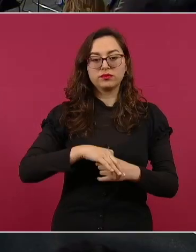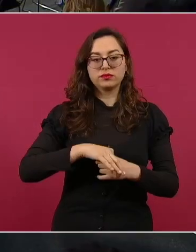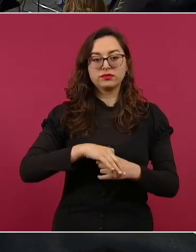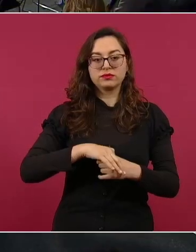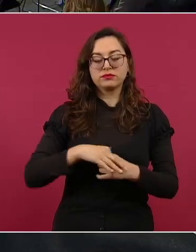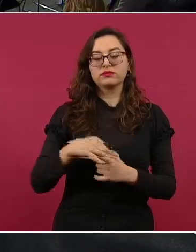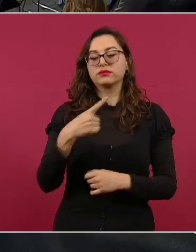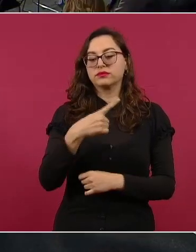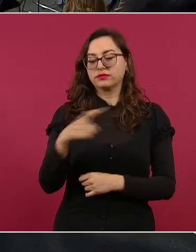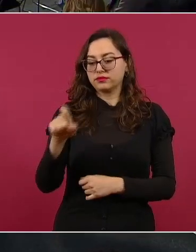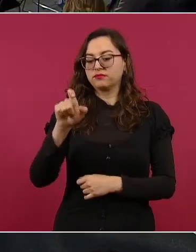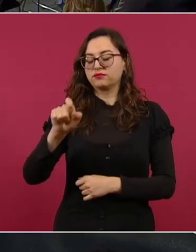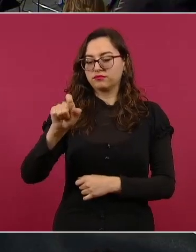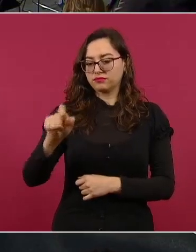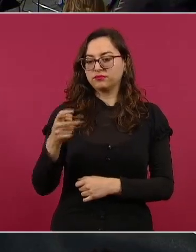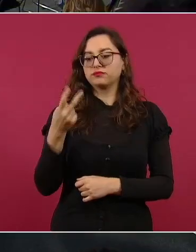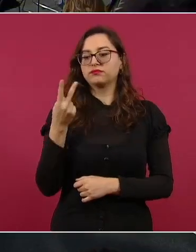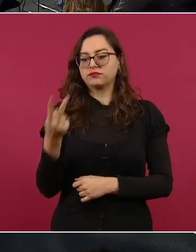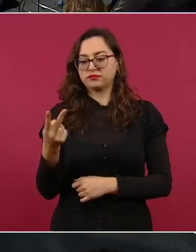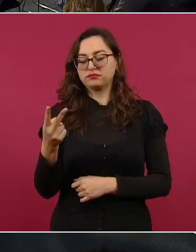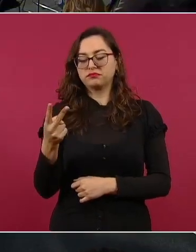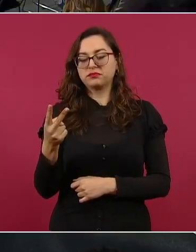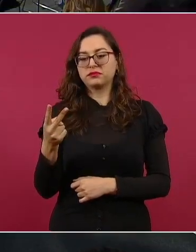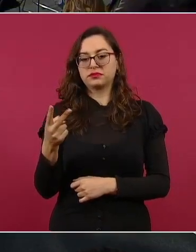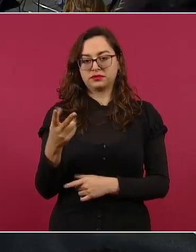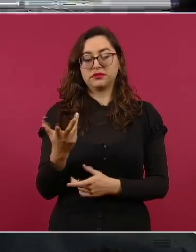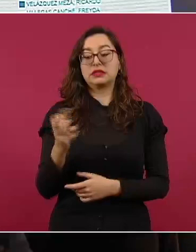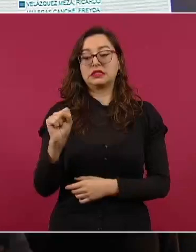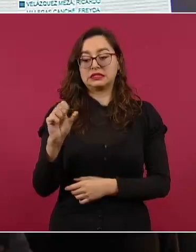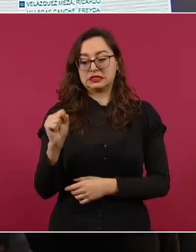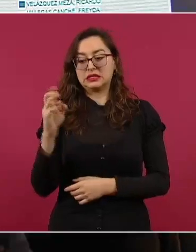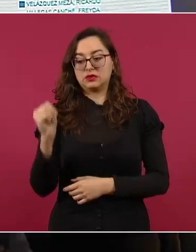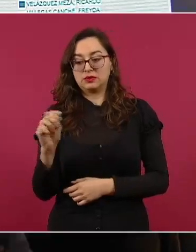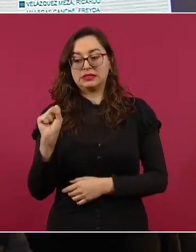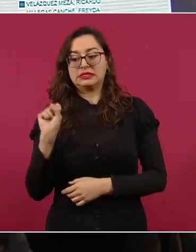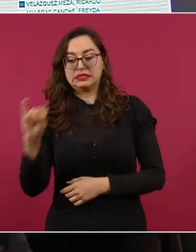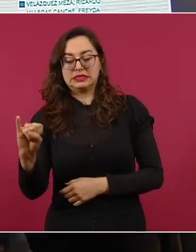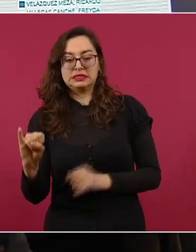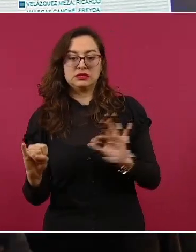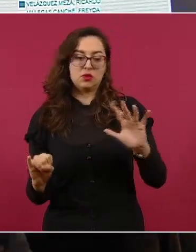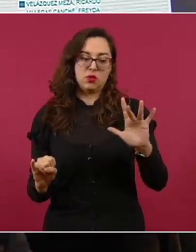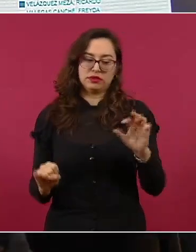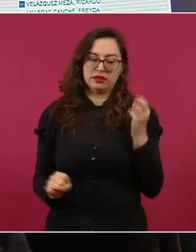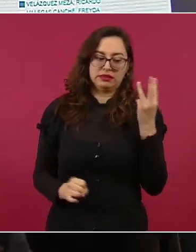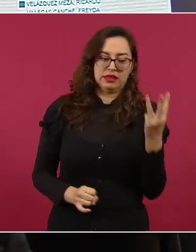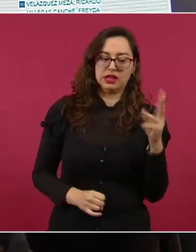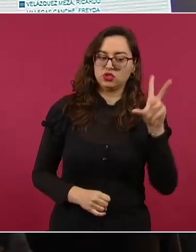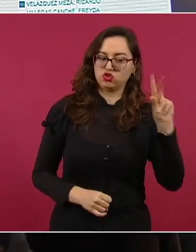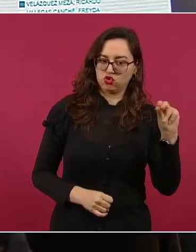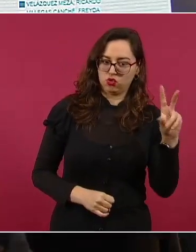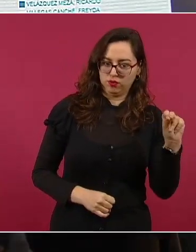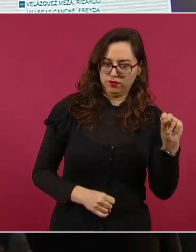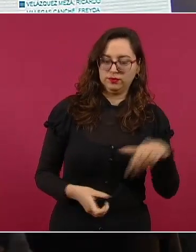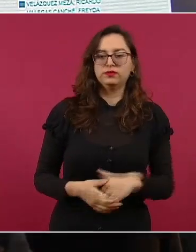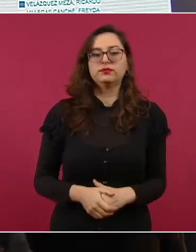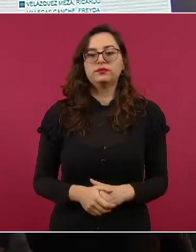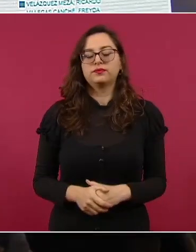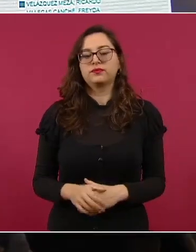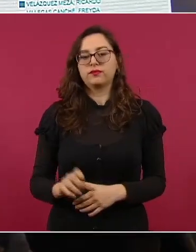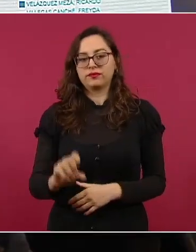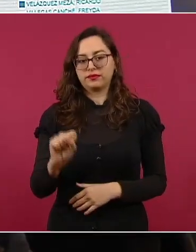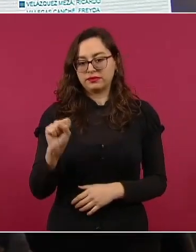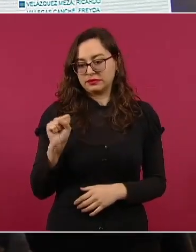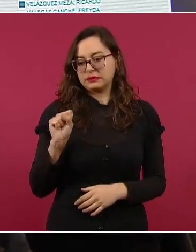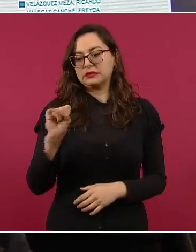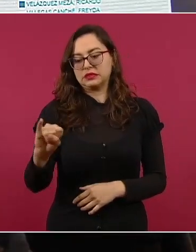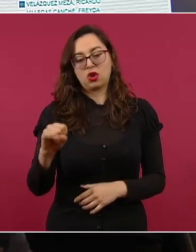122, de los cuales 69 votaron a favor y 53 en contra. Los que votaron a favor, por orden alfabético, porque